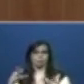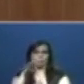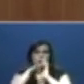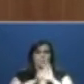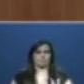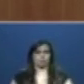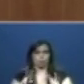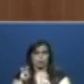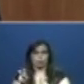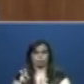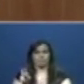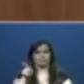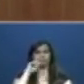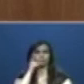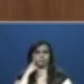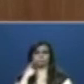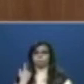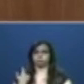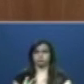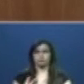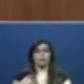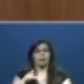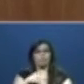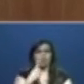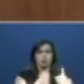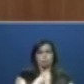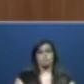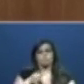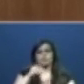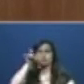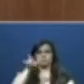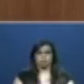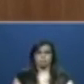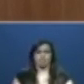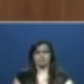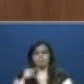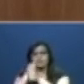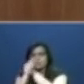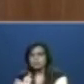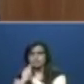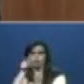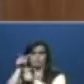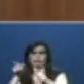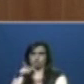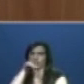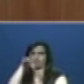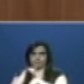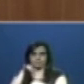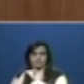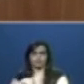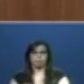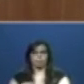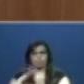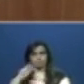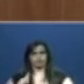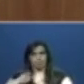precoz de determinados cánceres o de seguimientos de pacientes de larga supervivencia señorías dentro del examen